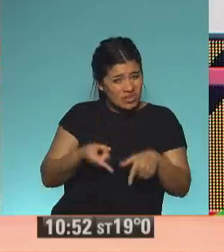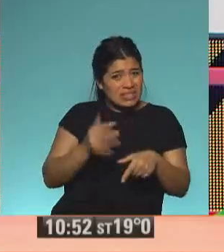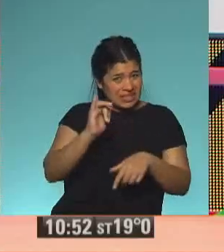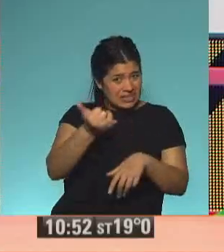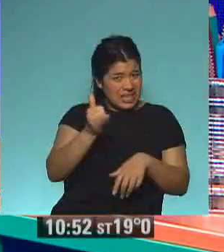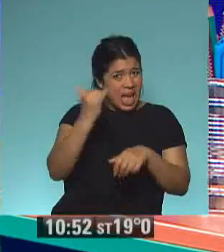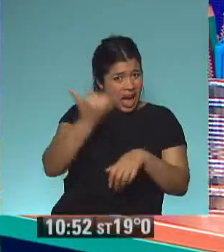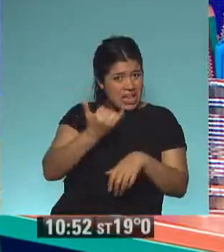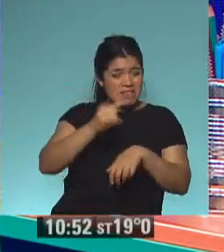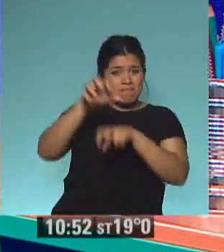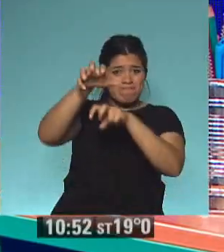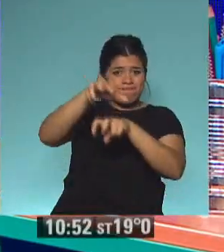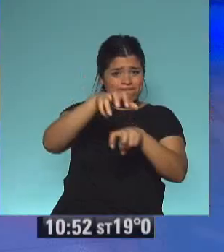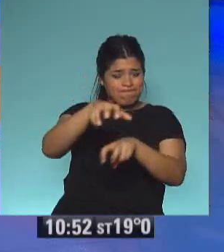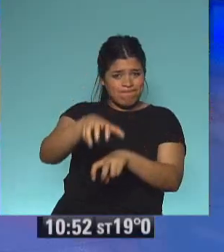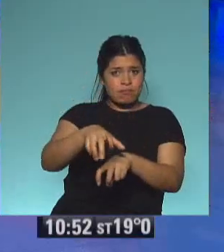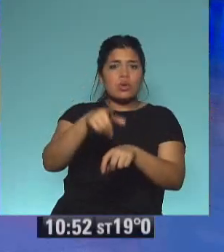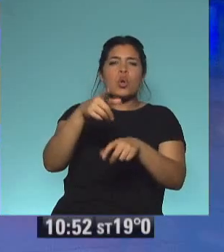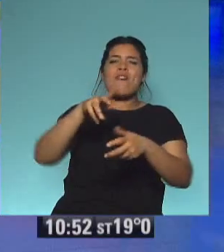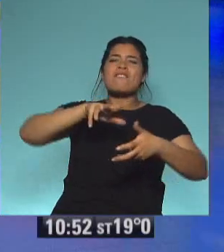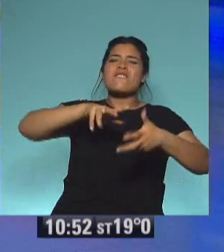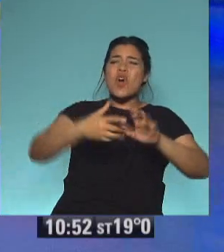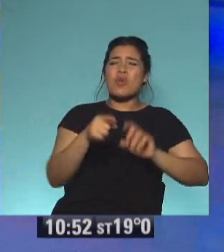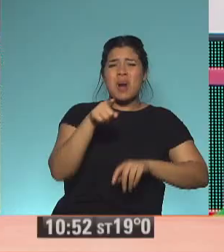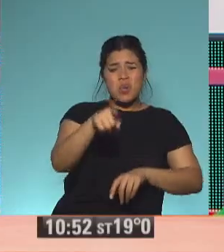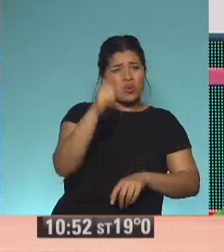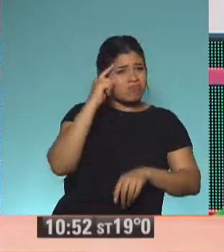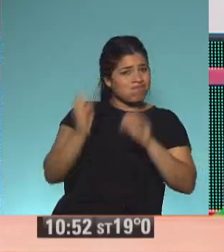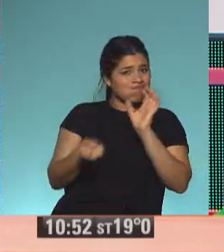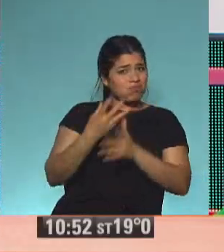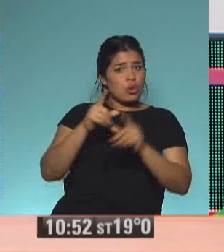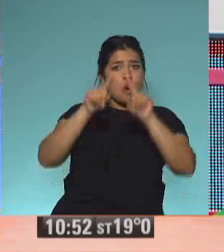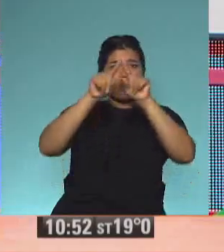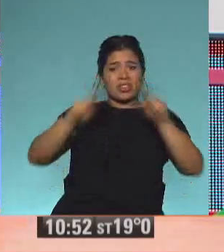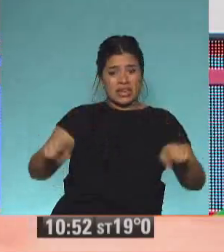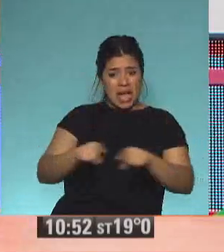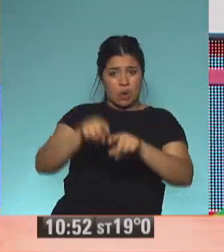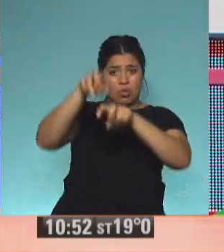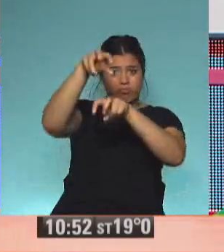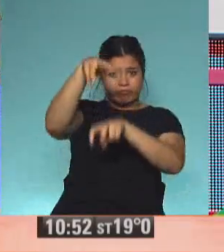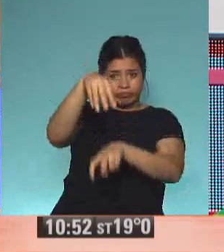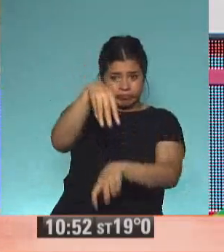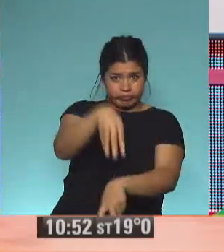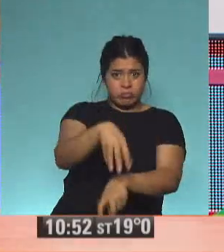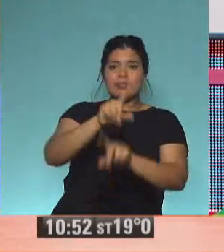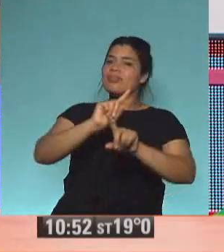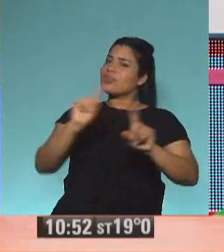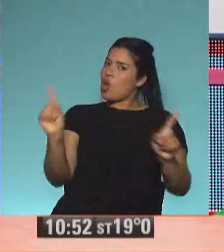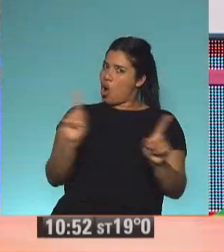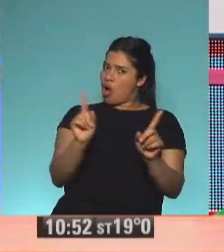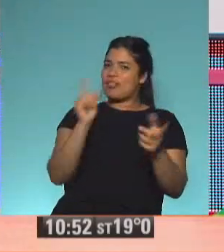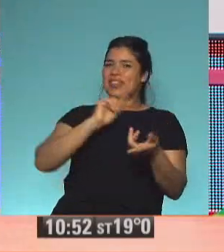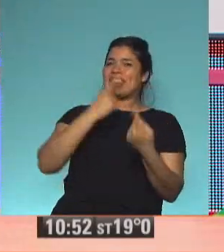triangular. Se inventó? Lo inventé, se copiaron de mí. Sí, no con esa forma triangular que usted lo hizo ni con esos materiales, pero ahora hay telas muy livianas y